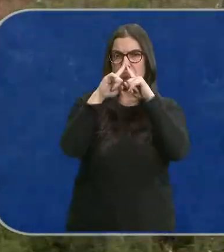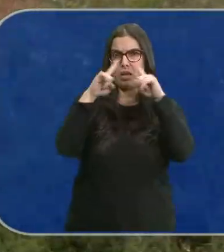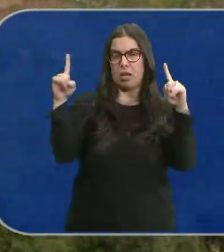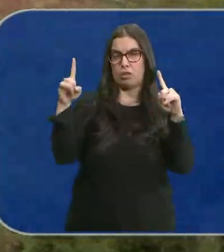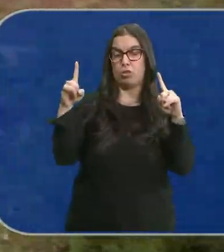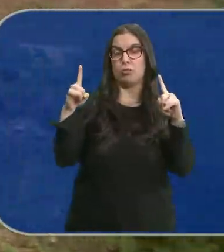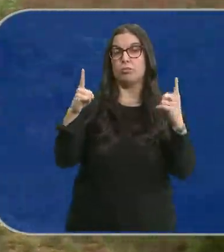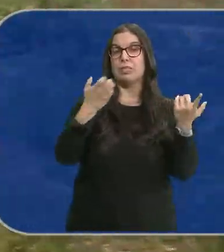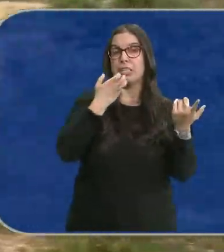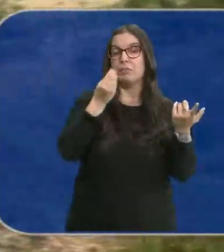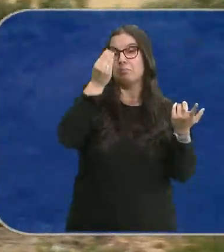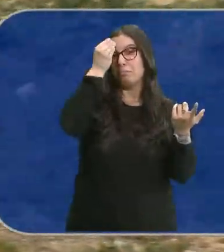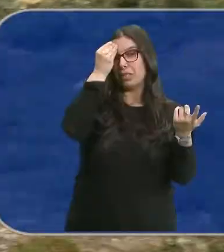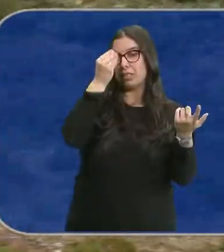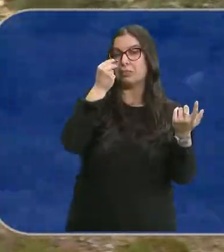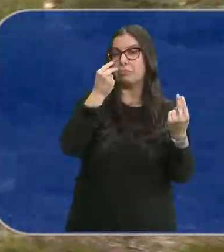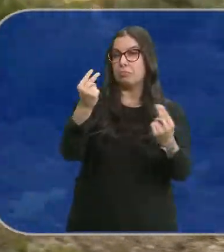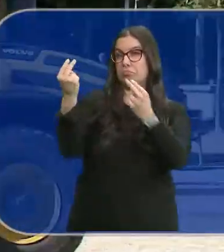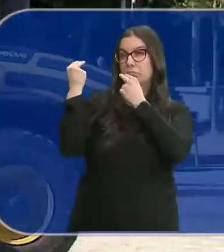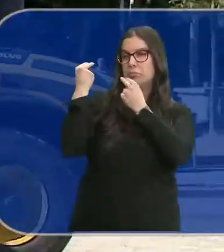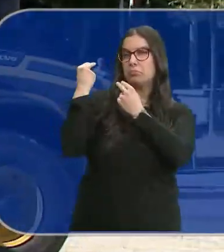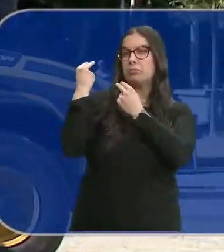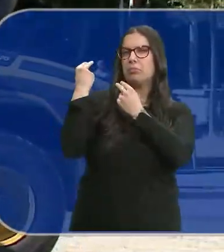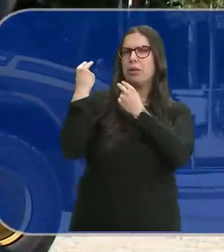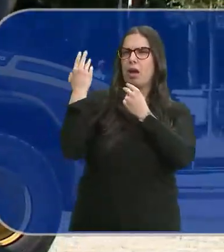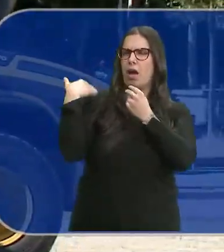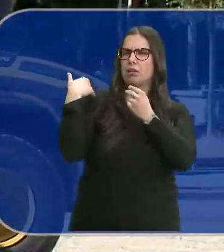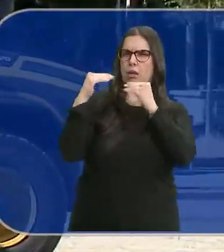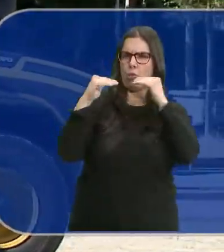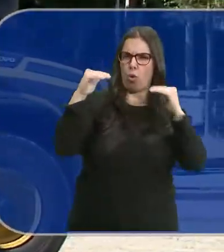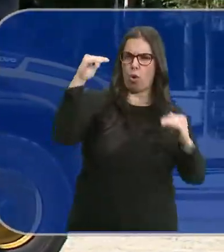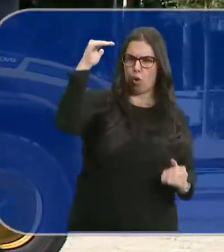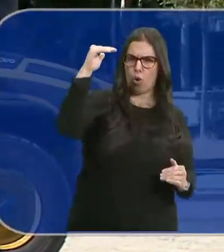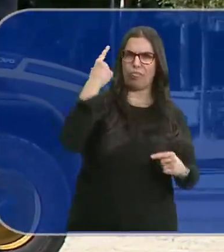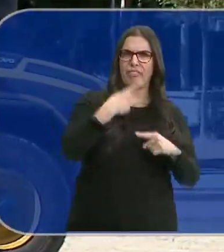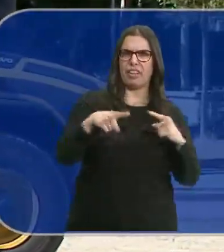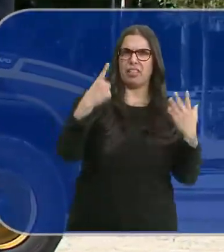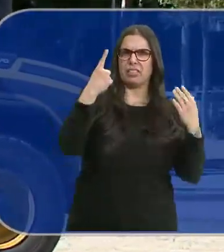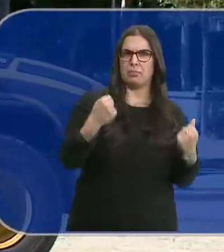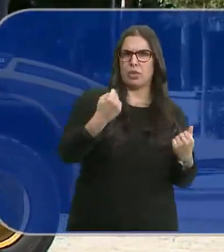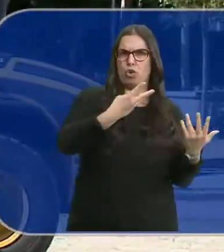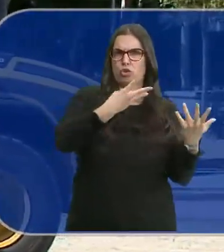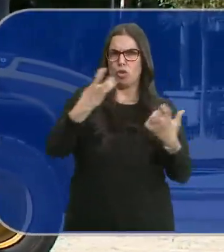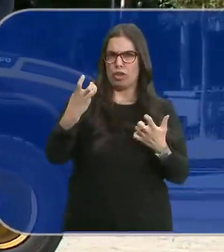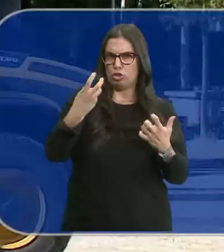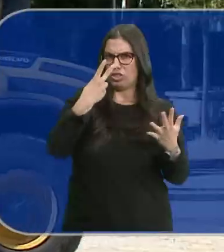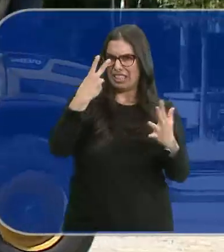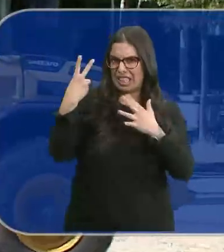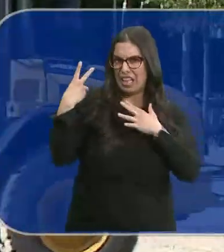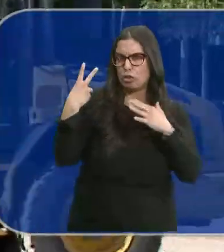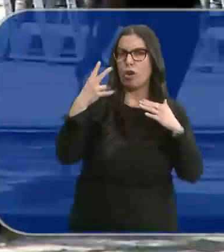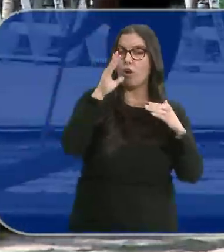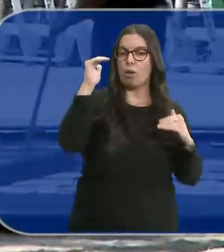se entiende mejor cuando echamos la vista atrás y vemos que esa distancia era de 6.800 hace apenas 7